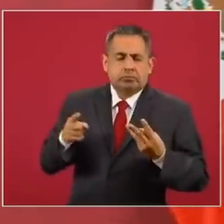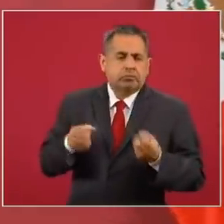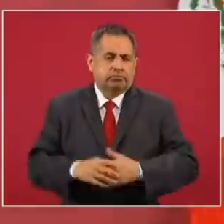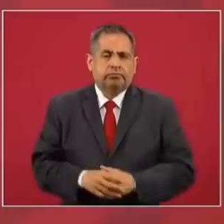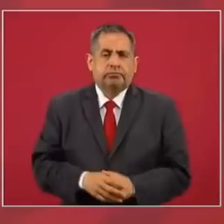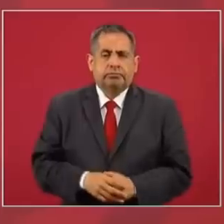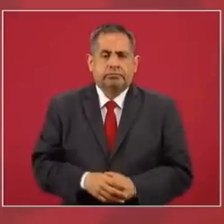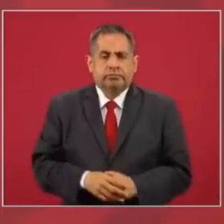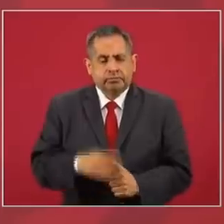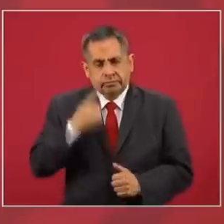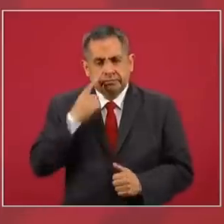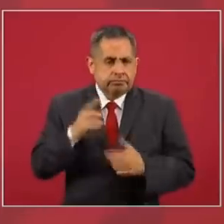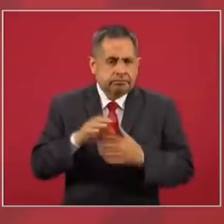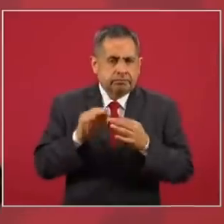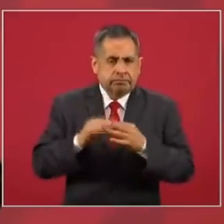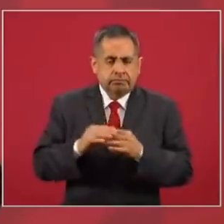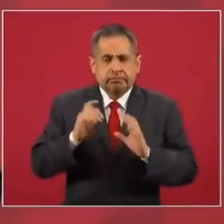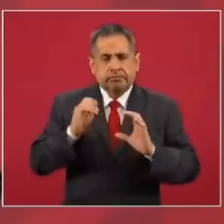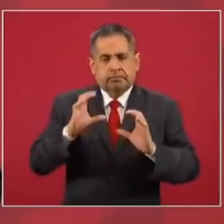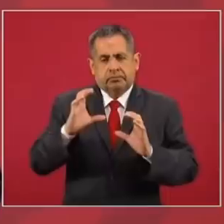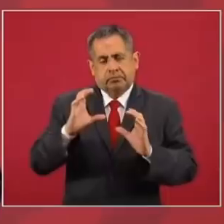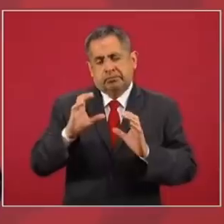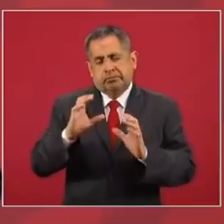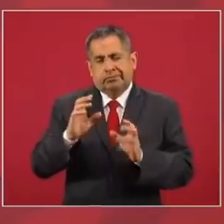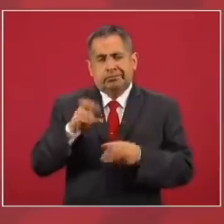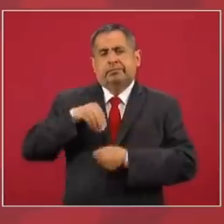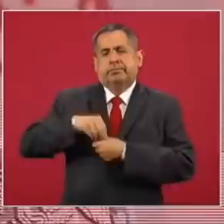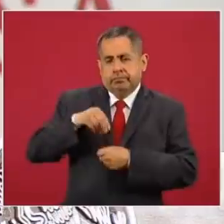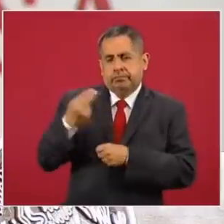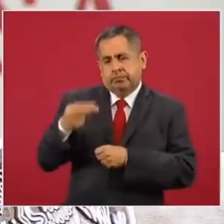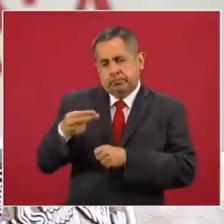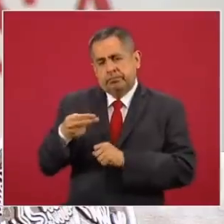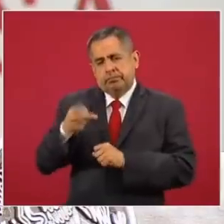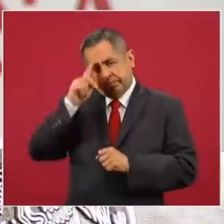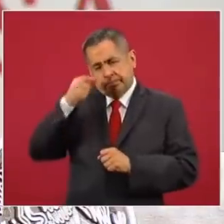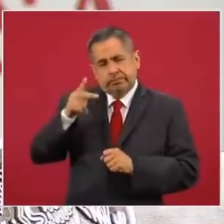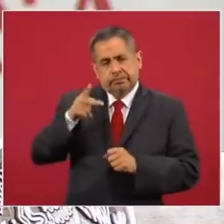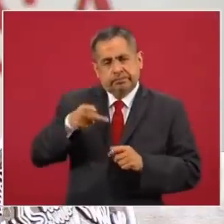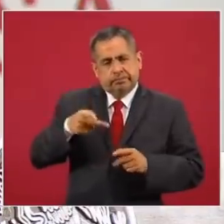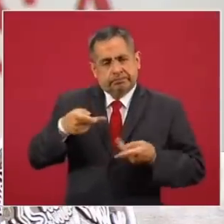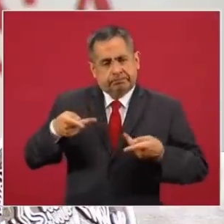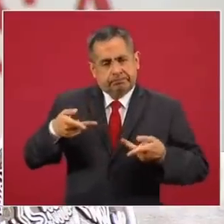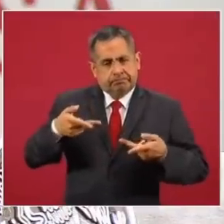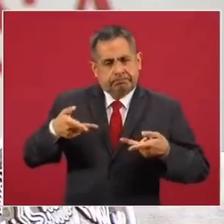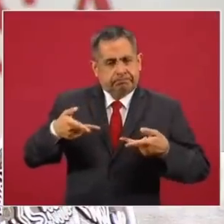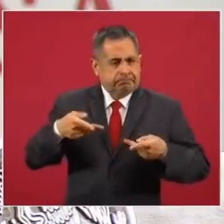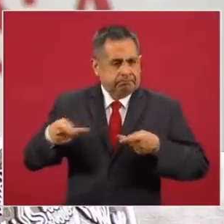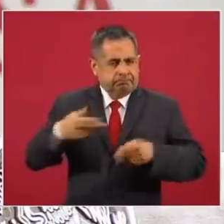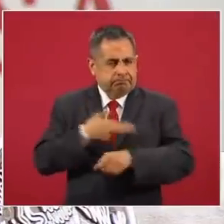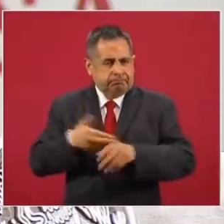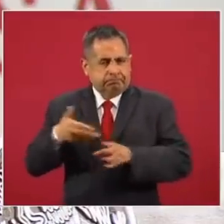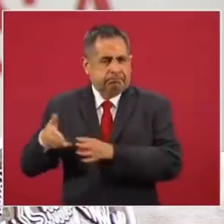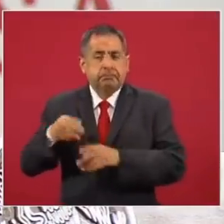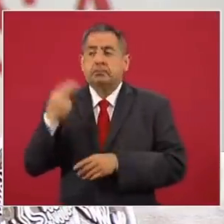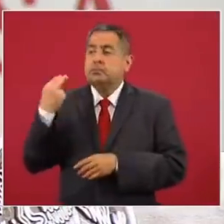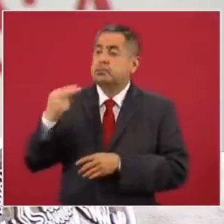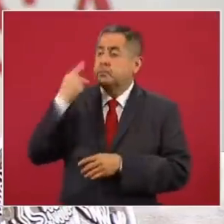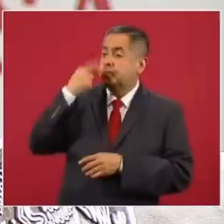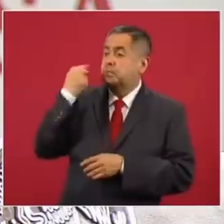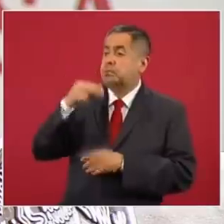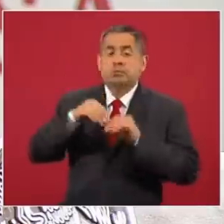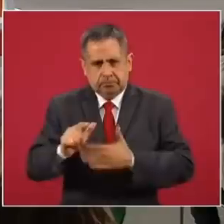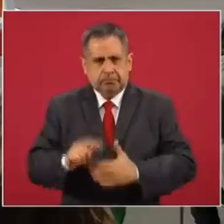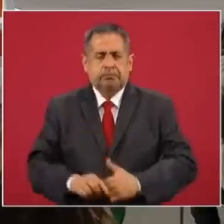presentado, nada más cuidando lo del debido proceso, que no se dé a conocer el nombre de las personas y de